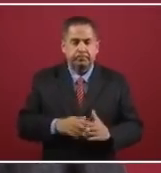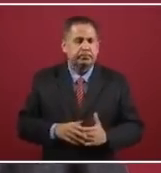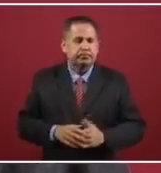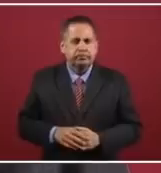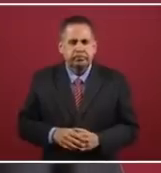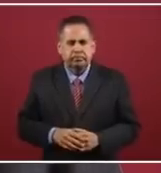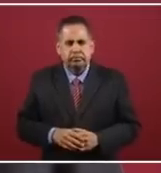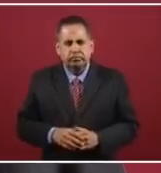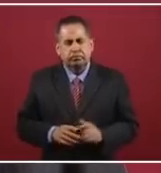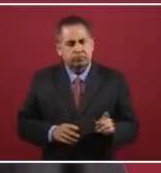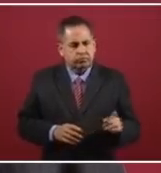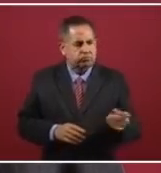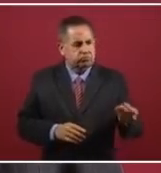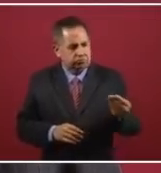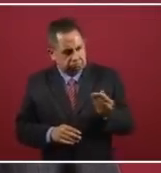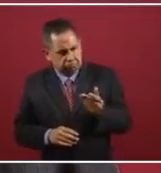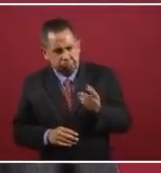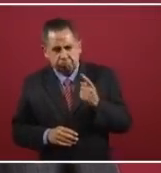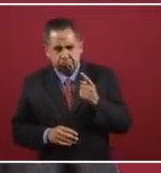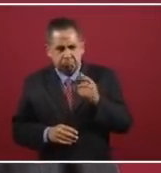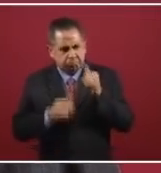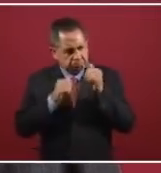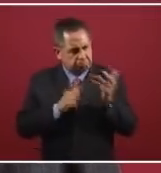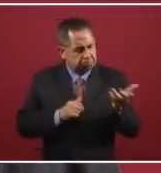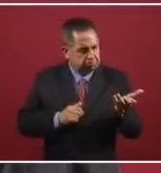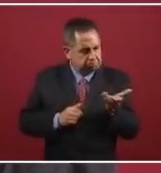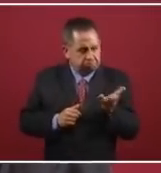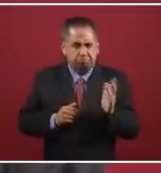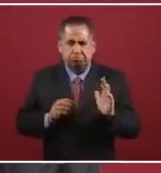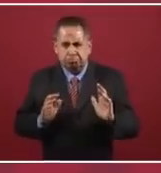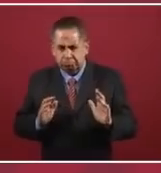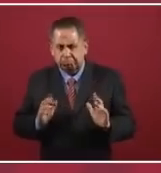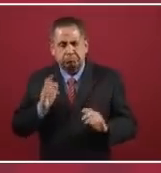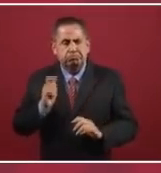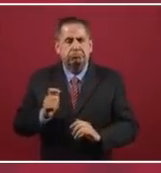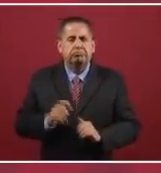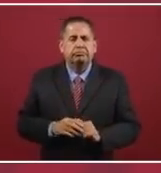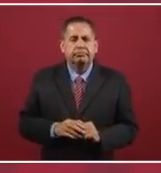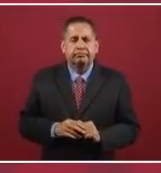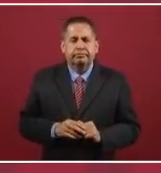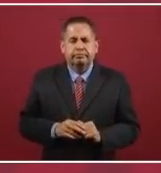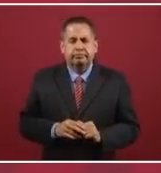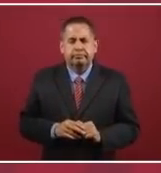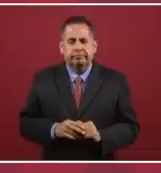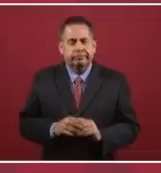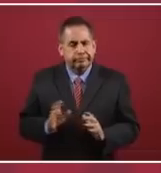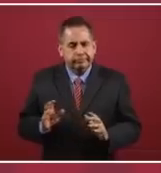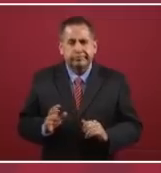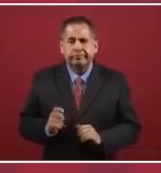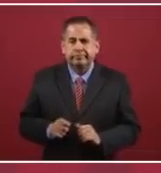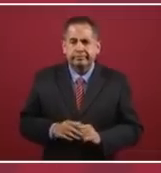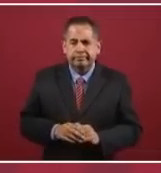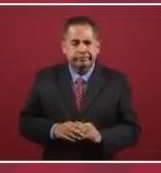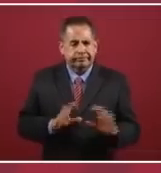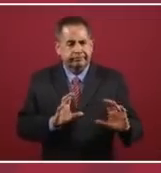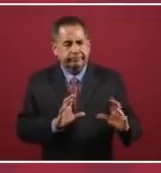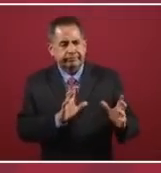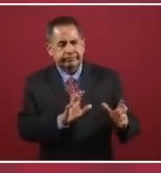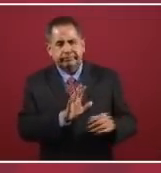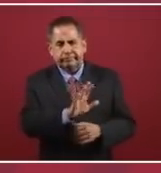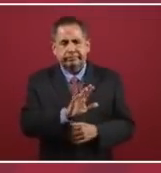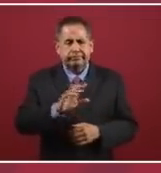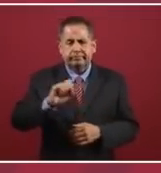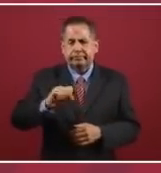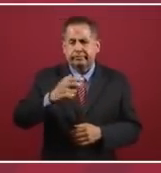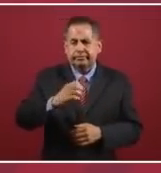se escucha, se toma en cuenta, nada más que pues eso le corresponde a la Secretaría